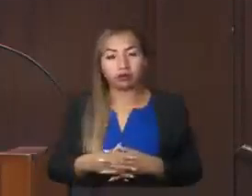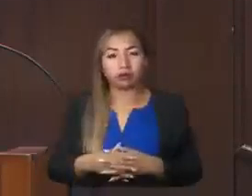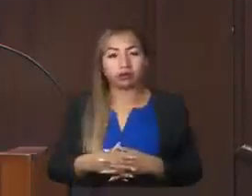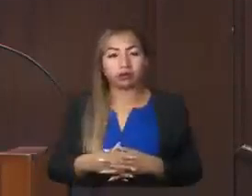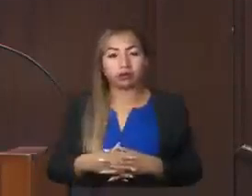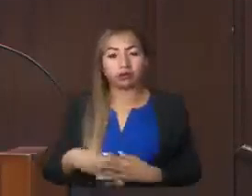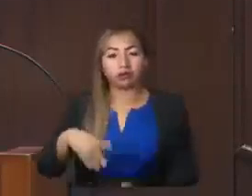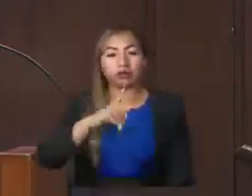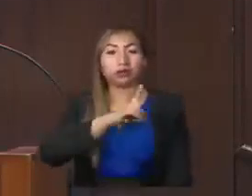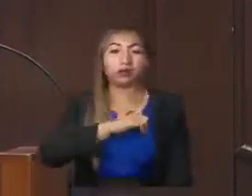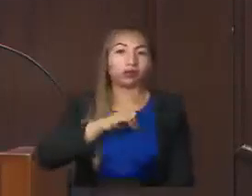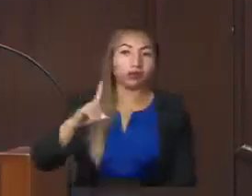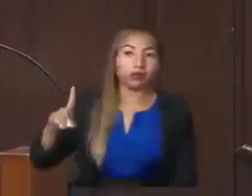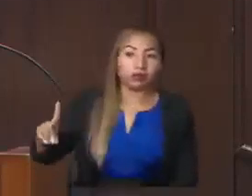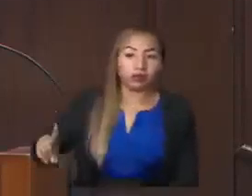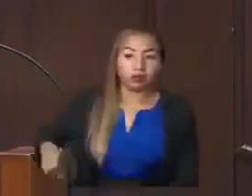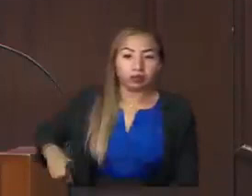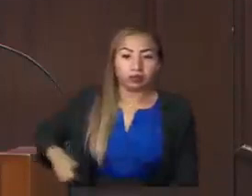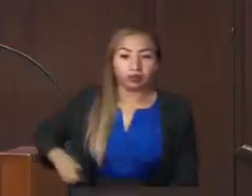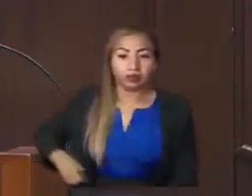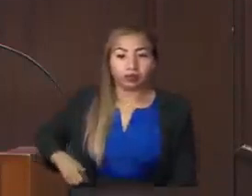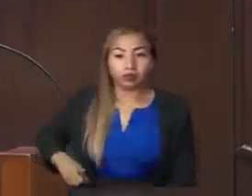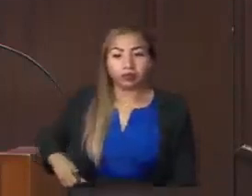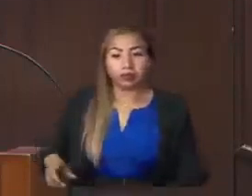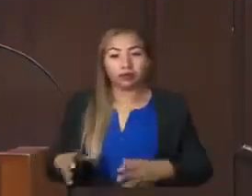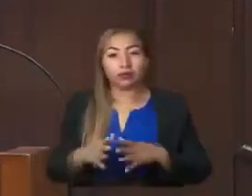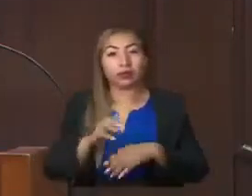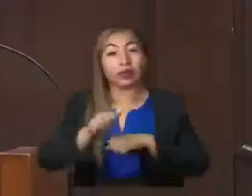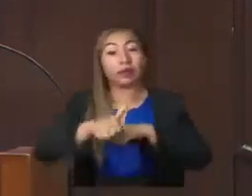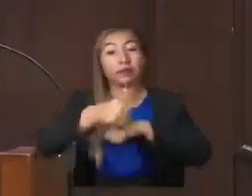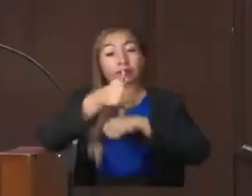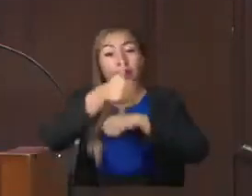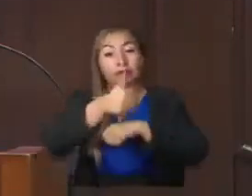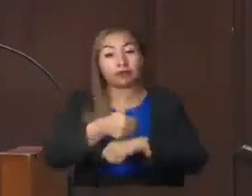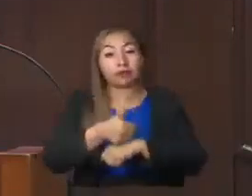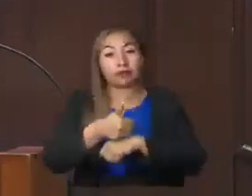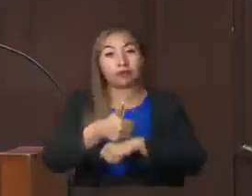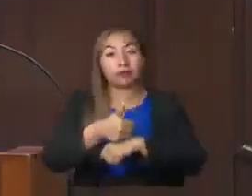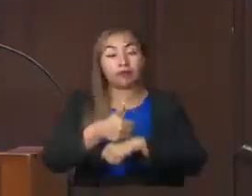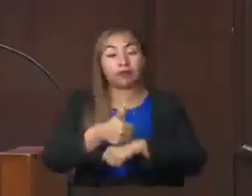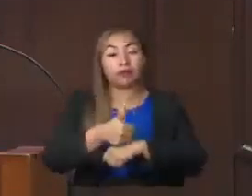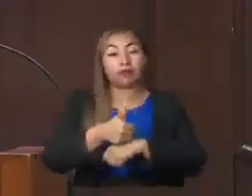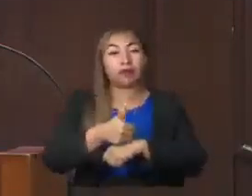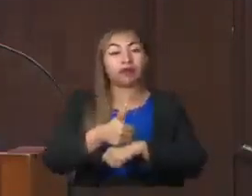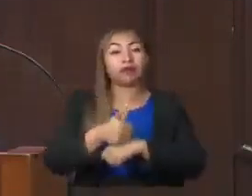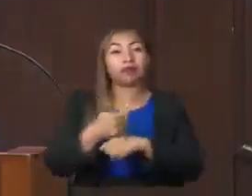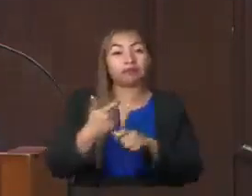Honorables diputadas, diputados principales y suplentes de la Asamblea Nacional.